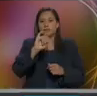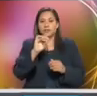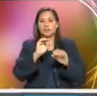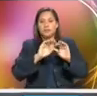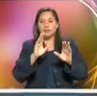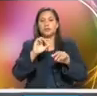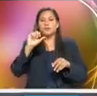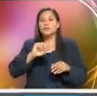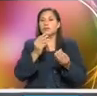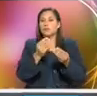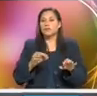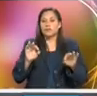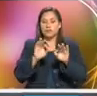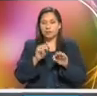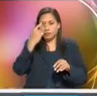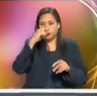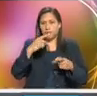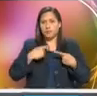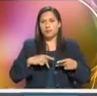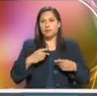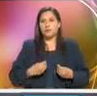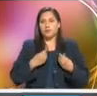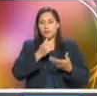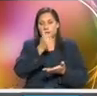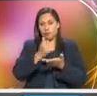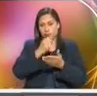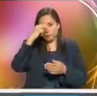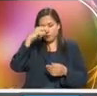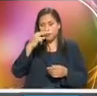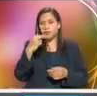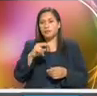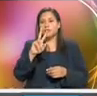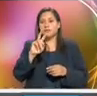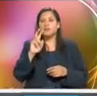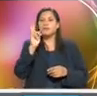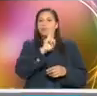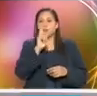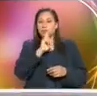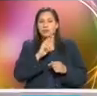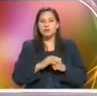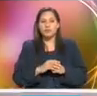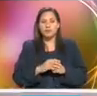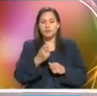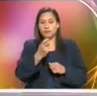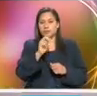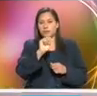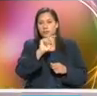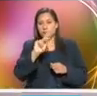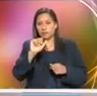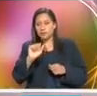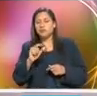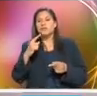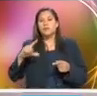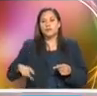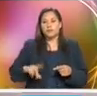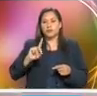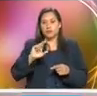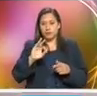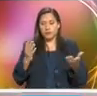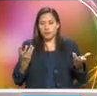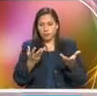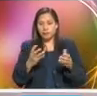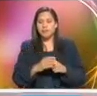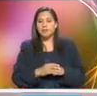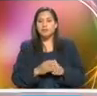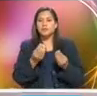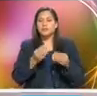Aplicación que hoy es indispensable para quienes vivimos en la Ciudad de México. Se llama Aire, es una aplicación que fue creada incluso por el gobierno del DF y algo